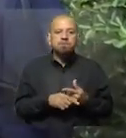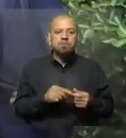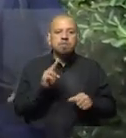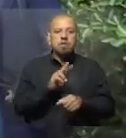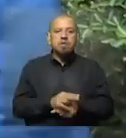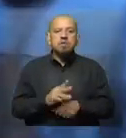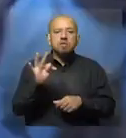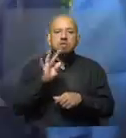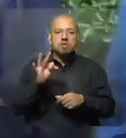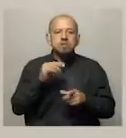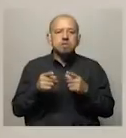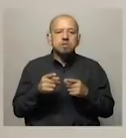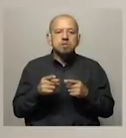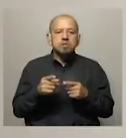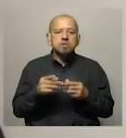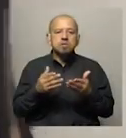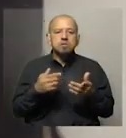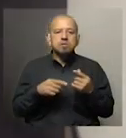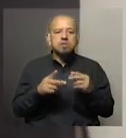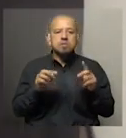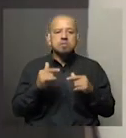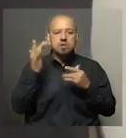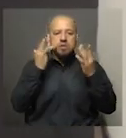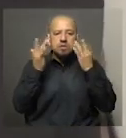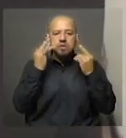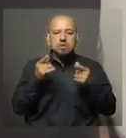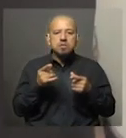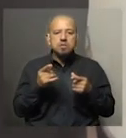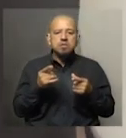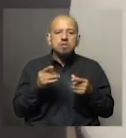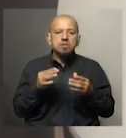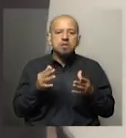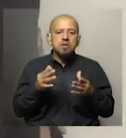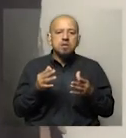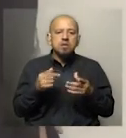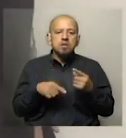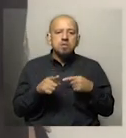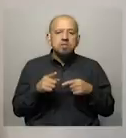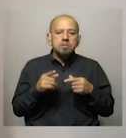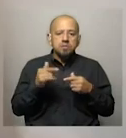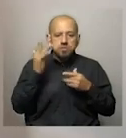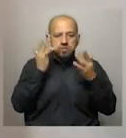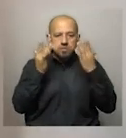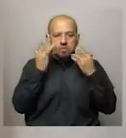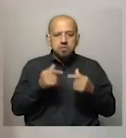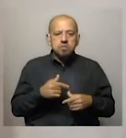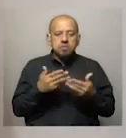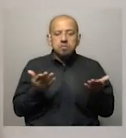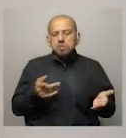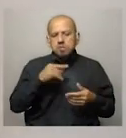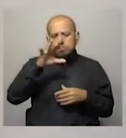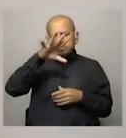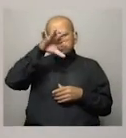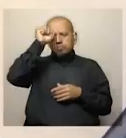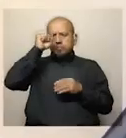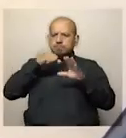los talleres, entrar un poco en el mundo del arte, que como todo arte es un poco interpretación de uno, y